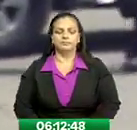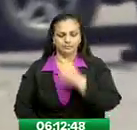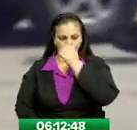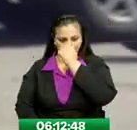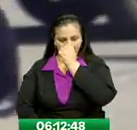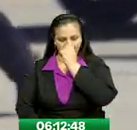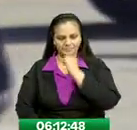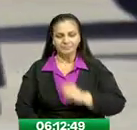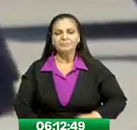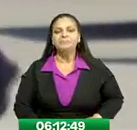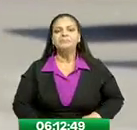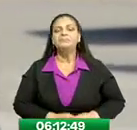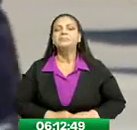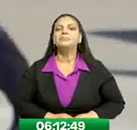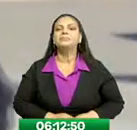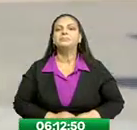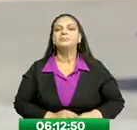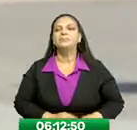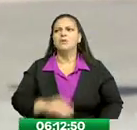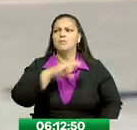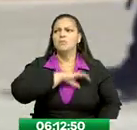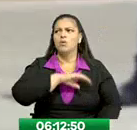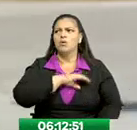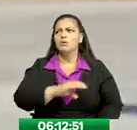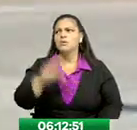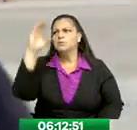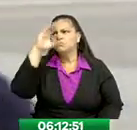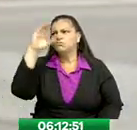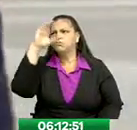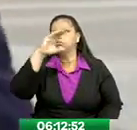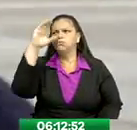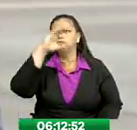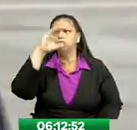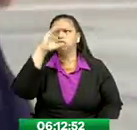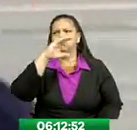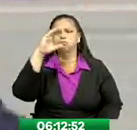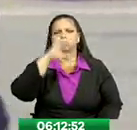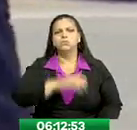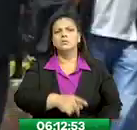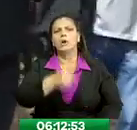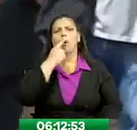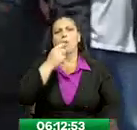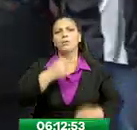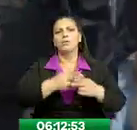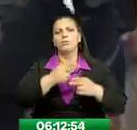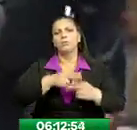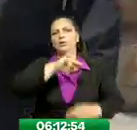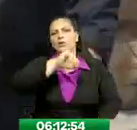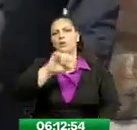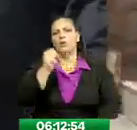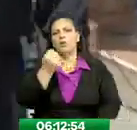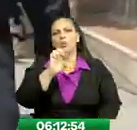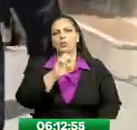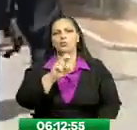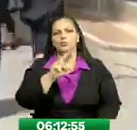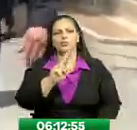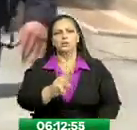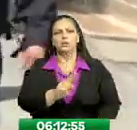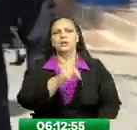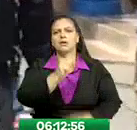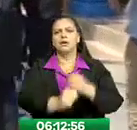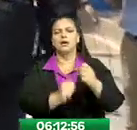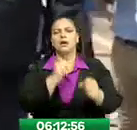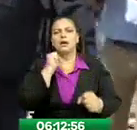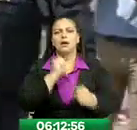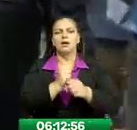Trabajos de inteligencia de la policía permitieron la detención de Josué P., alias Chiquilín, de 23 años de edad, en el sector del Guasmo, al